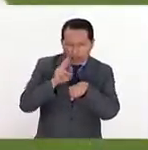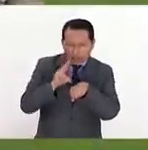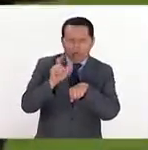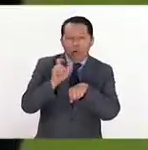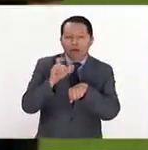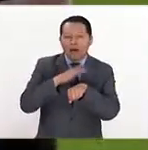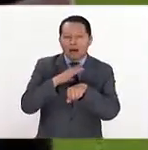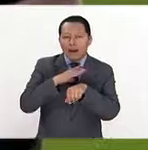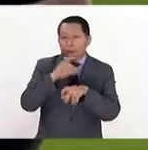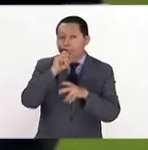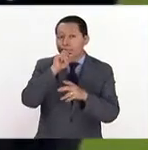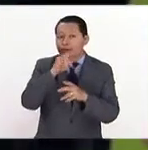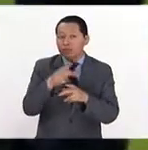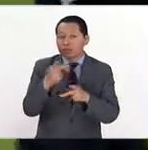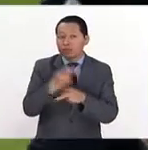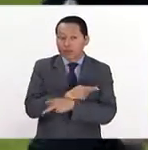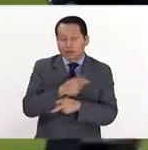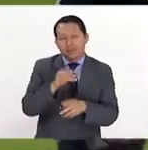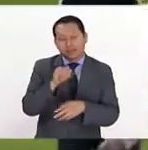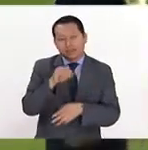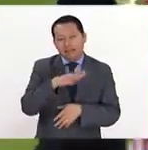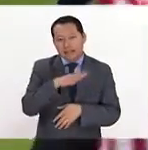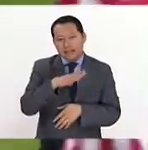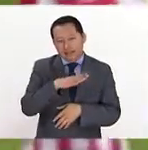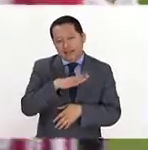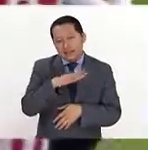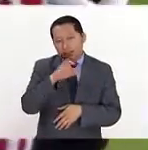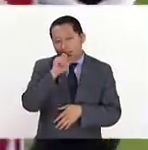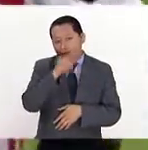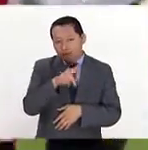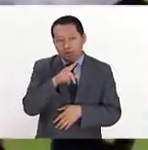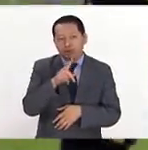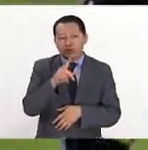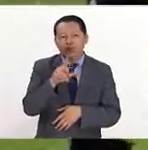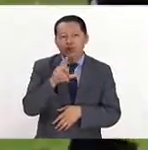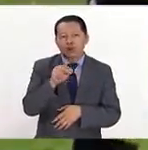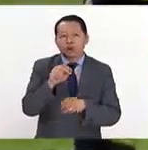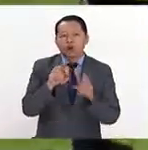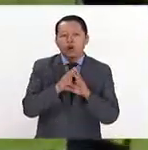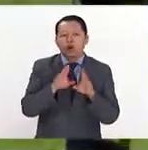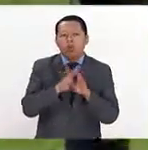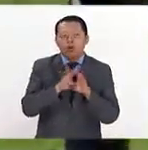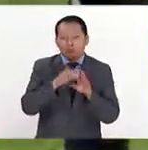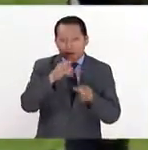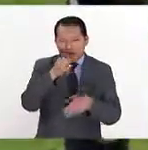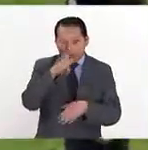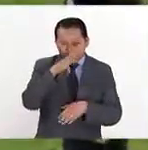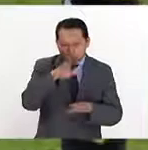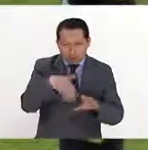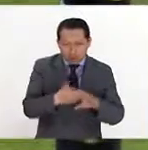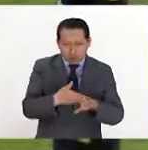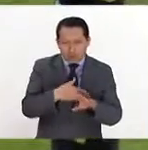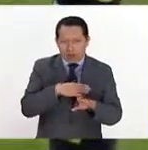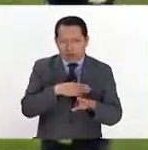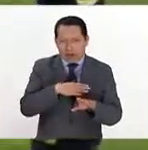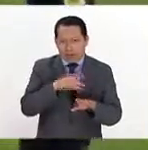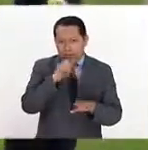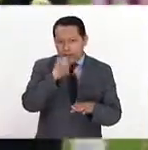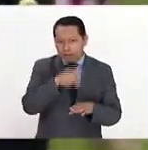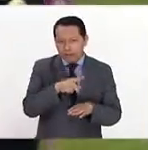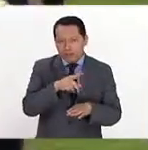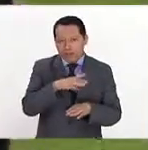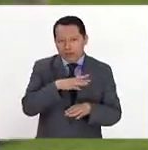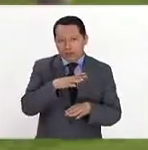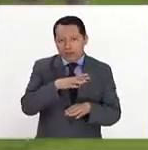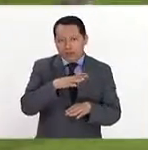girar, pues sí le ponen estate quieto, me parece que no con el fin de agredir del todo al jugador contrario, pero le pega